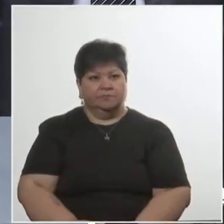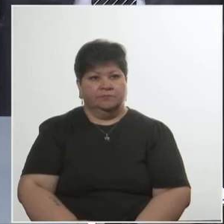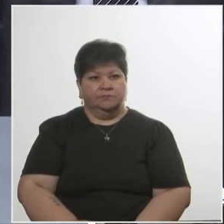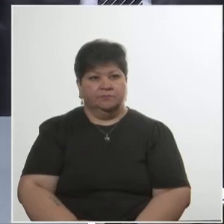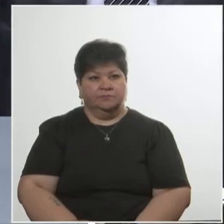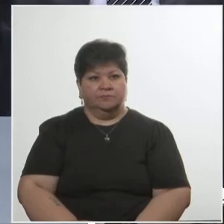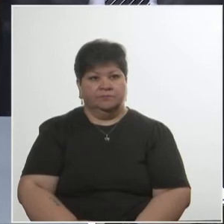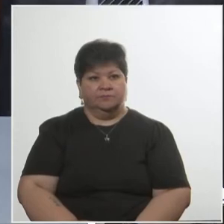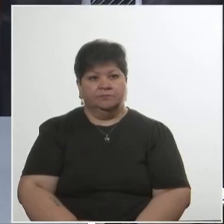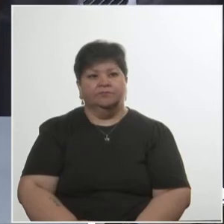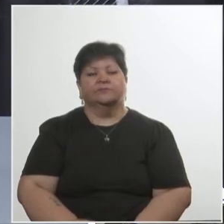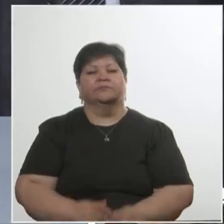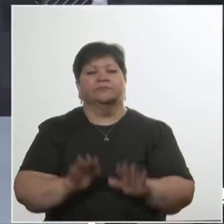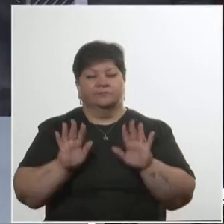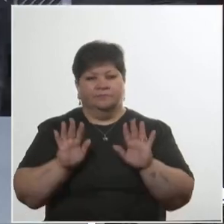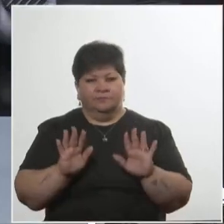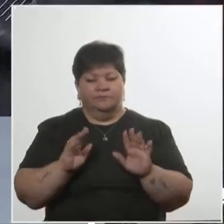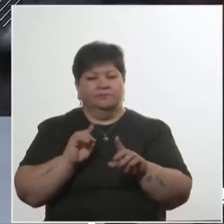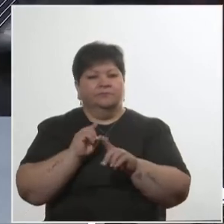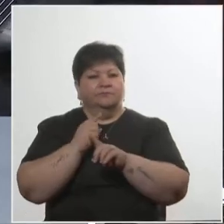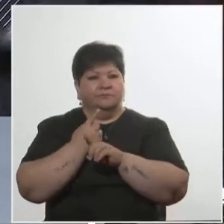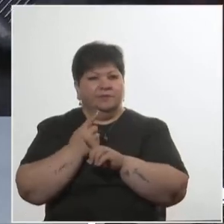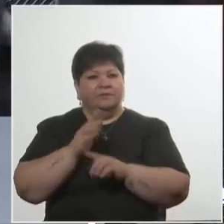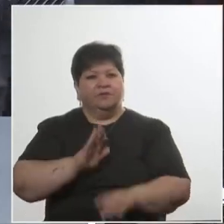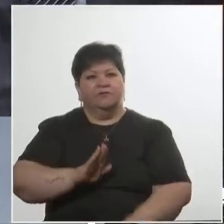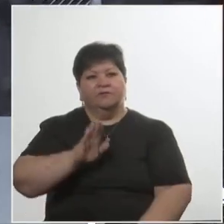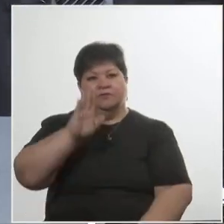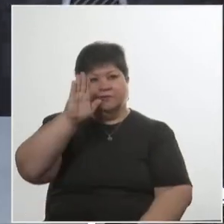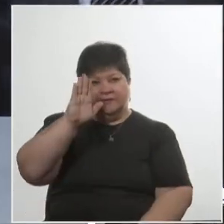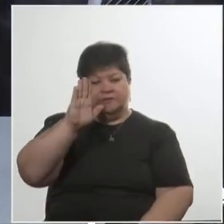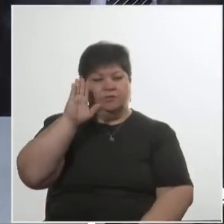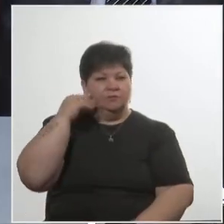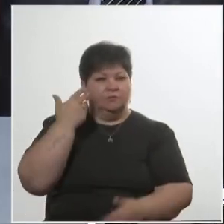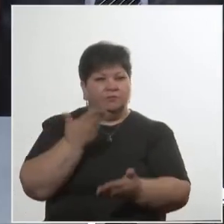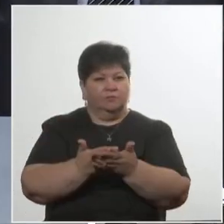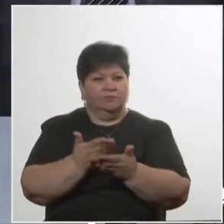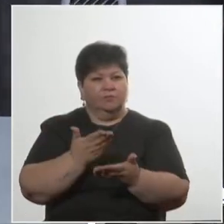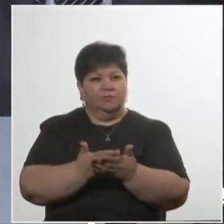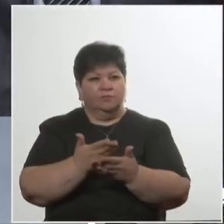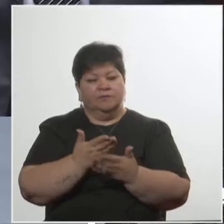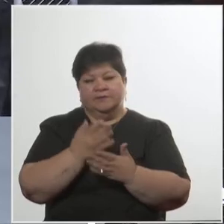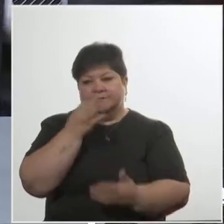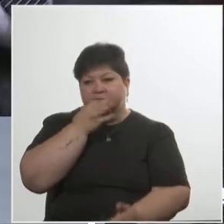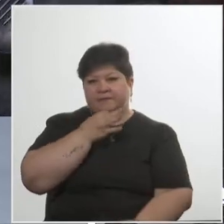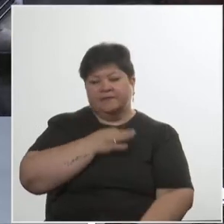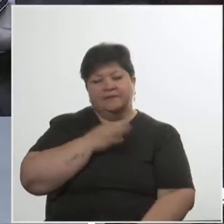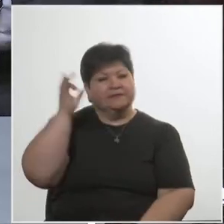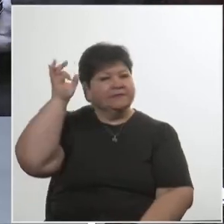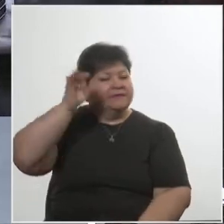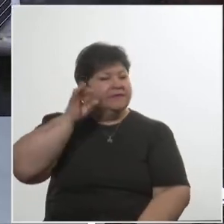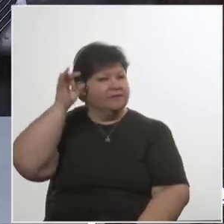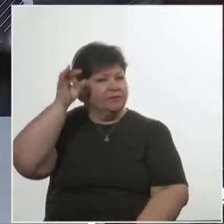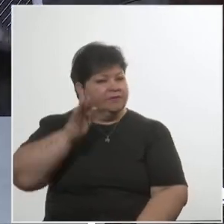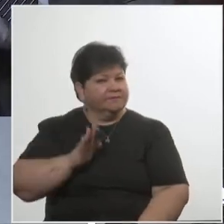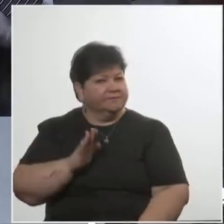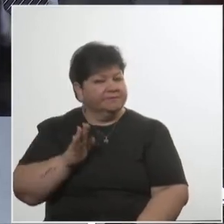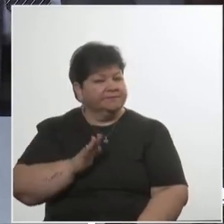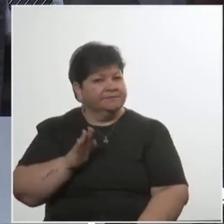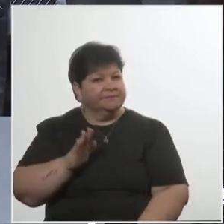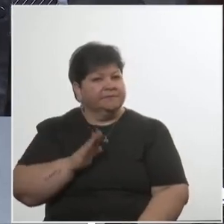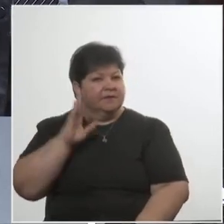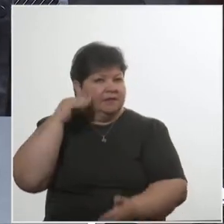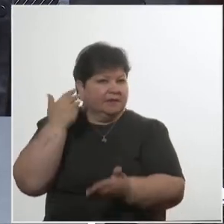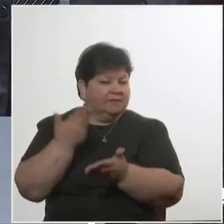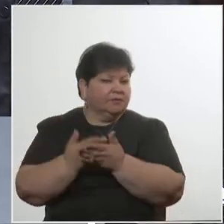segunda vamos a poner a votación porque lo hizo como propuesta según me dice la señora senadora la propuesta